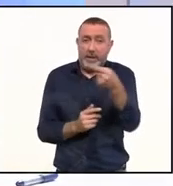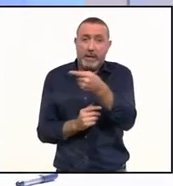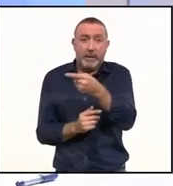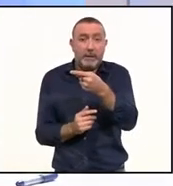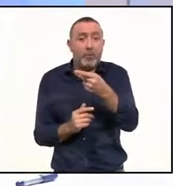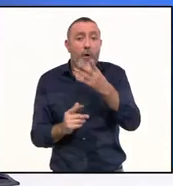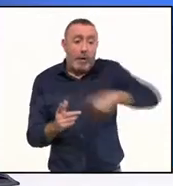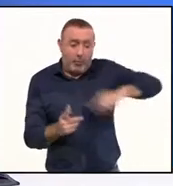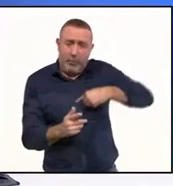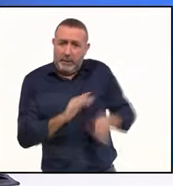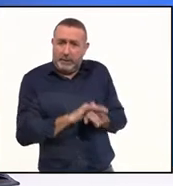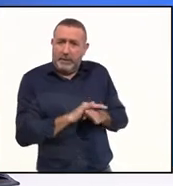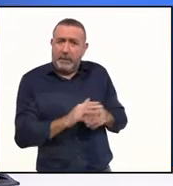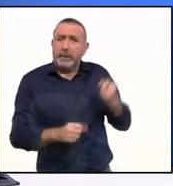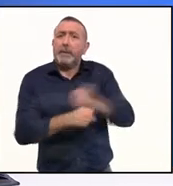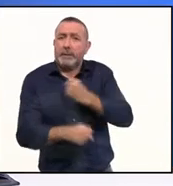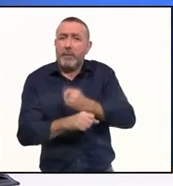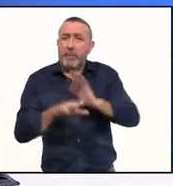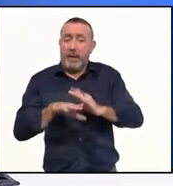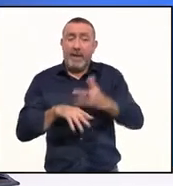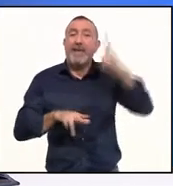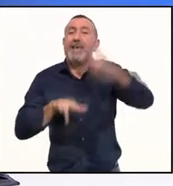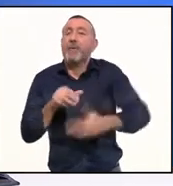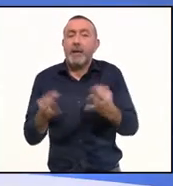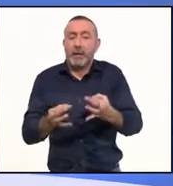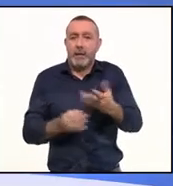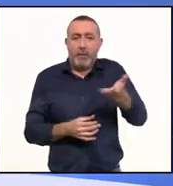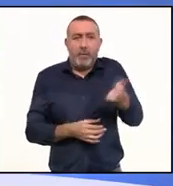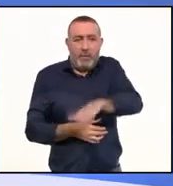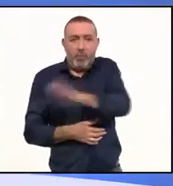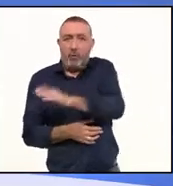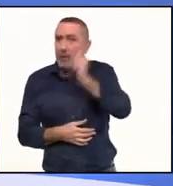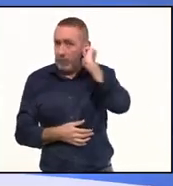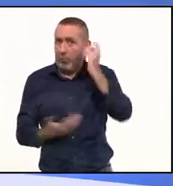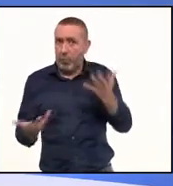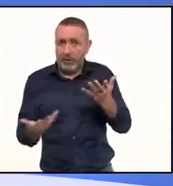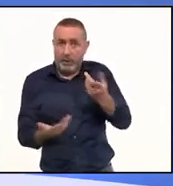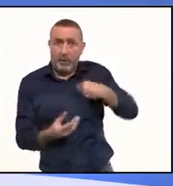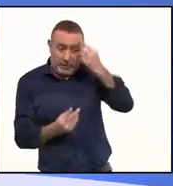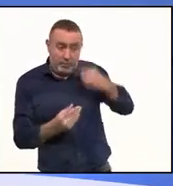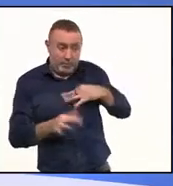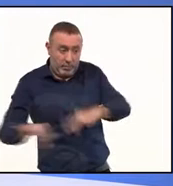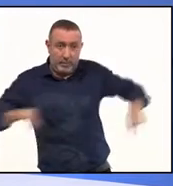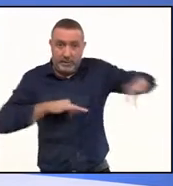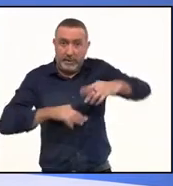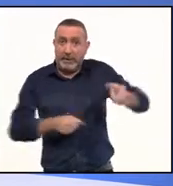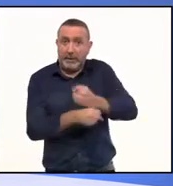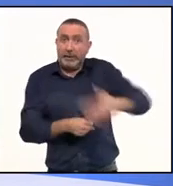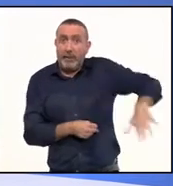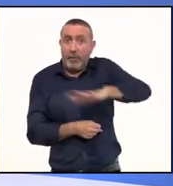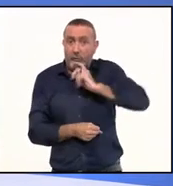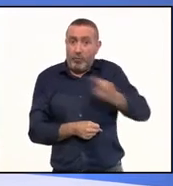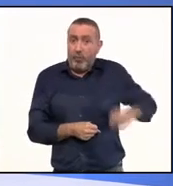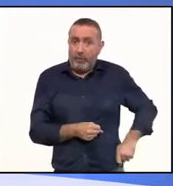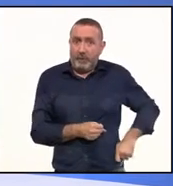intentando trabajar para que no haya más muertos y vosotros que estáis ahí entiendo que será súper difícil no es decir ver por dónde